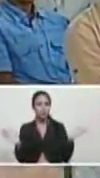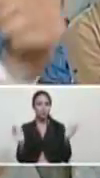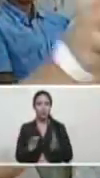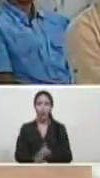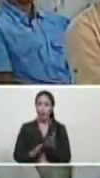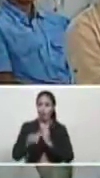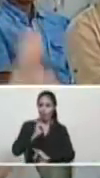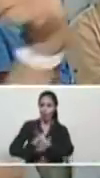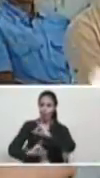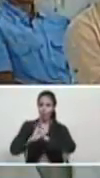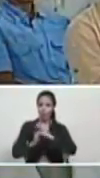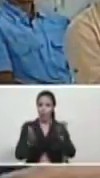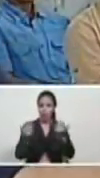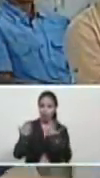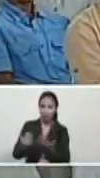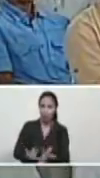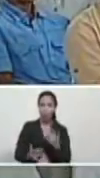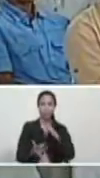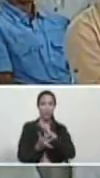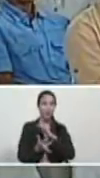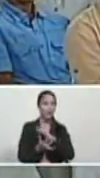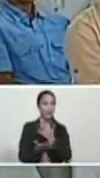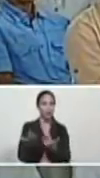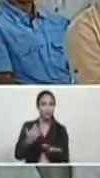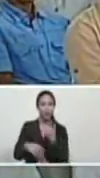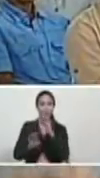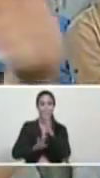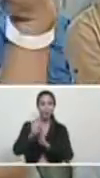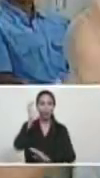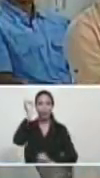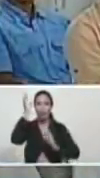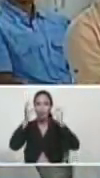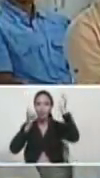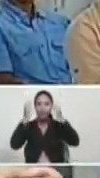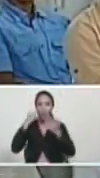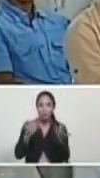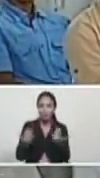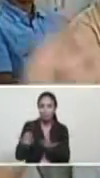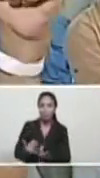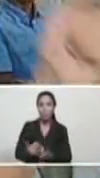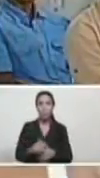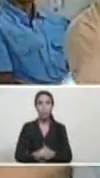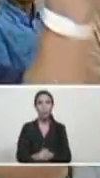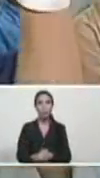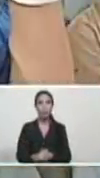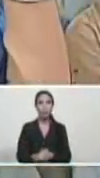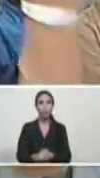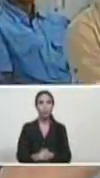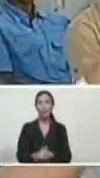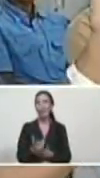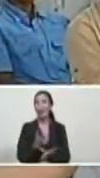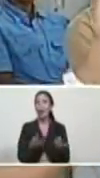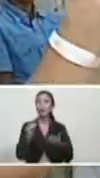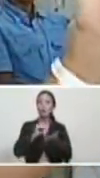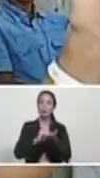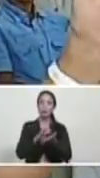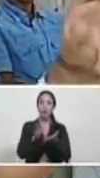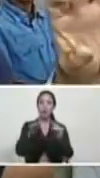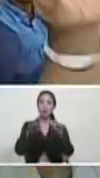internacional, a la cooperación técnica, al desarrollo, a las innovaciones. Repetimos, No necesitamos la